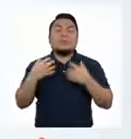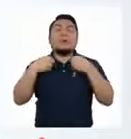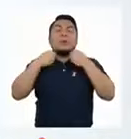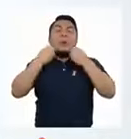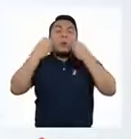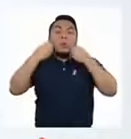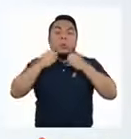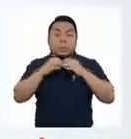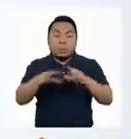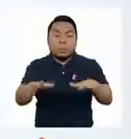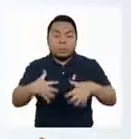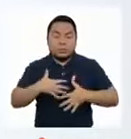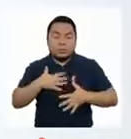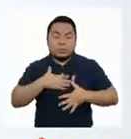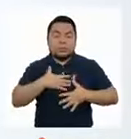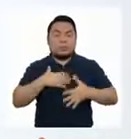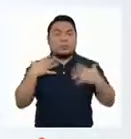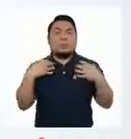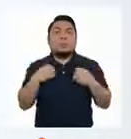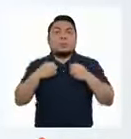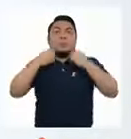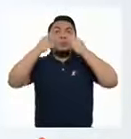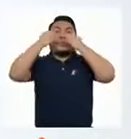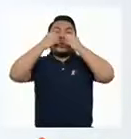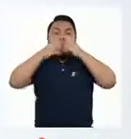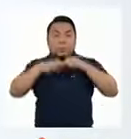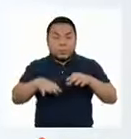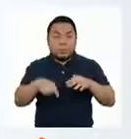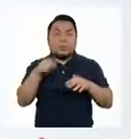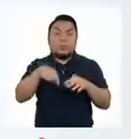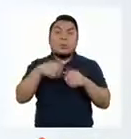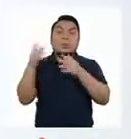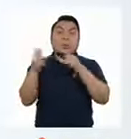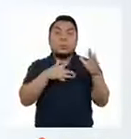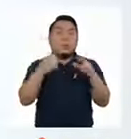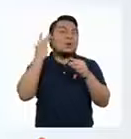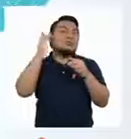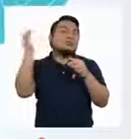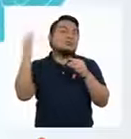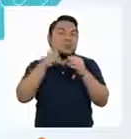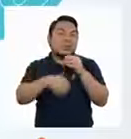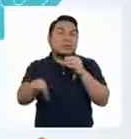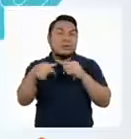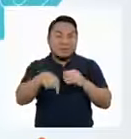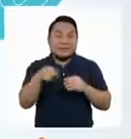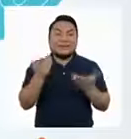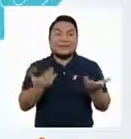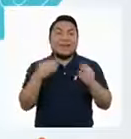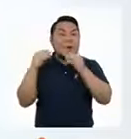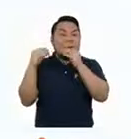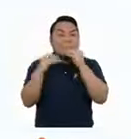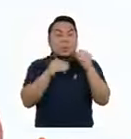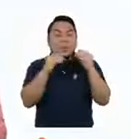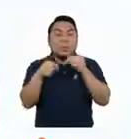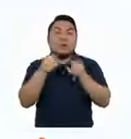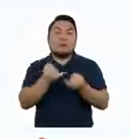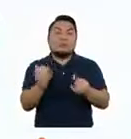para que puedan sonar las cañas. Sin aire, no hay sonido. Por eso decimos que es un instrumento de